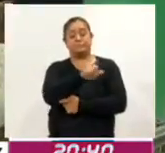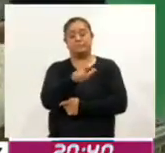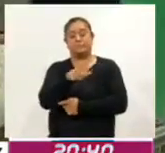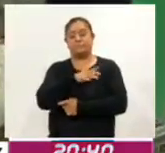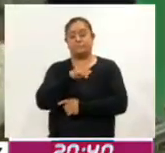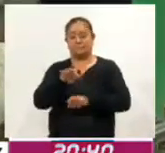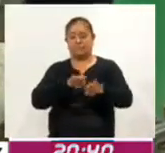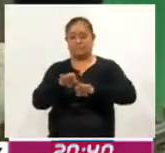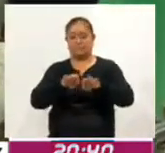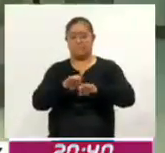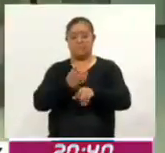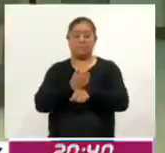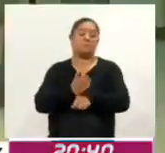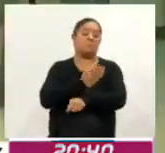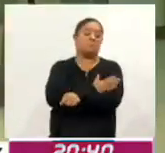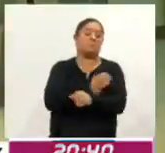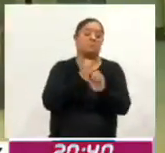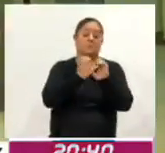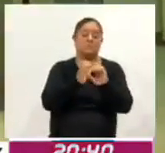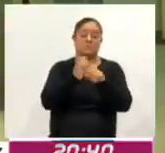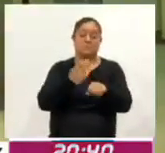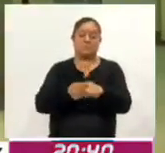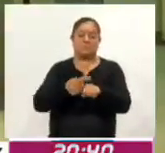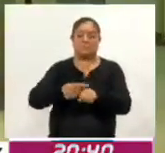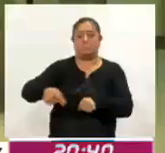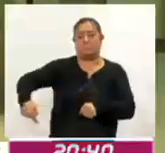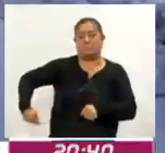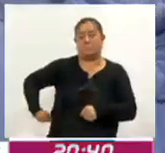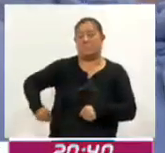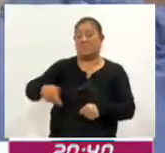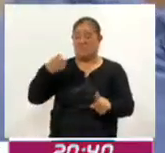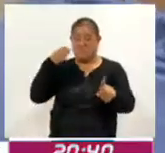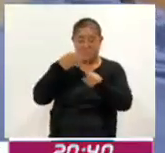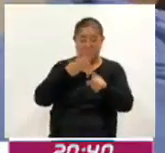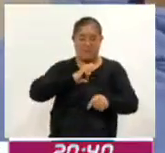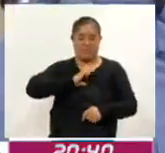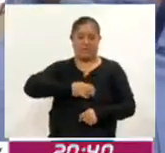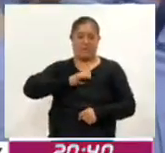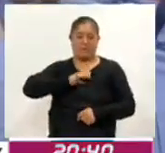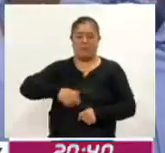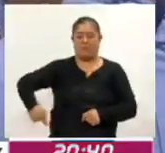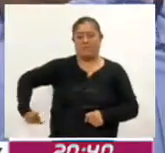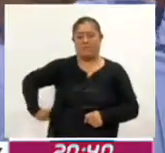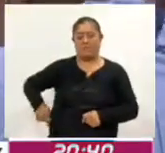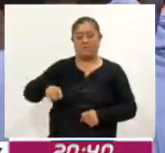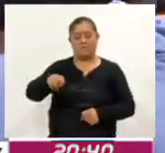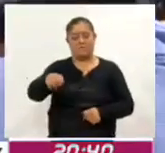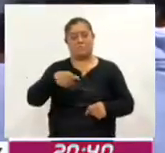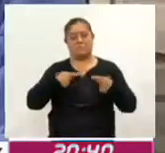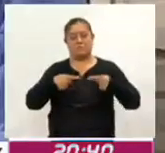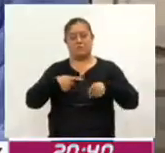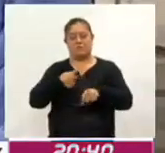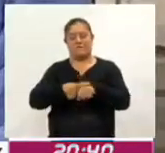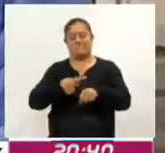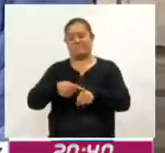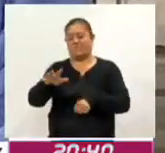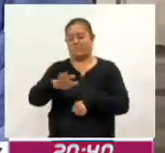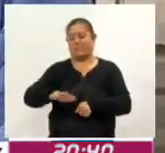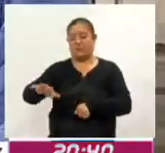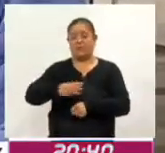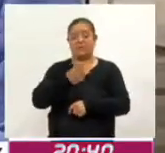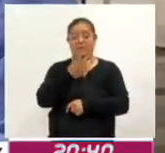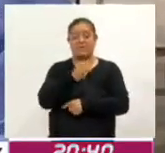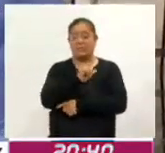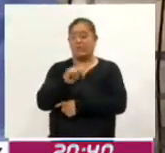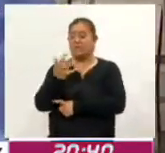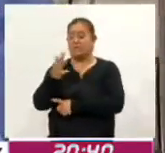y prevención de enfermedades renales, en especial para el cáncer de riñón. En la entidad, de los enfermos renales, entre el 3 y 5% suele